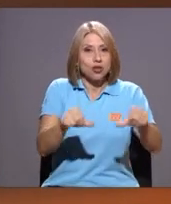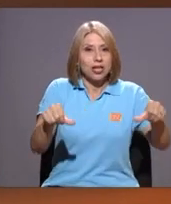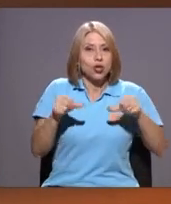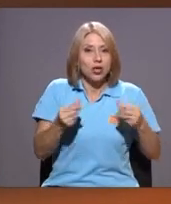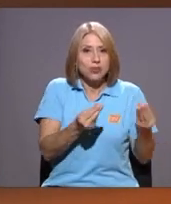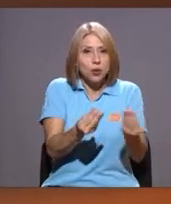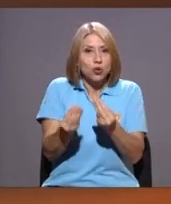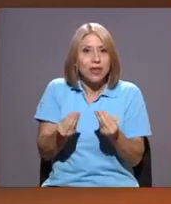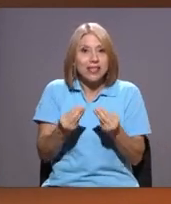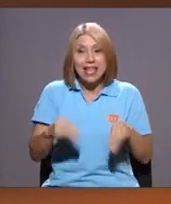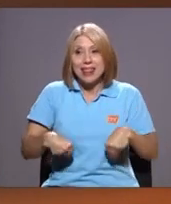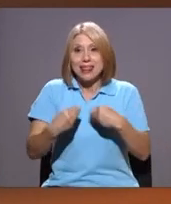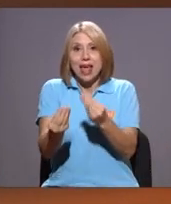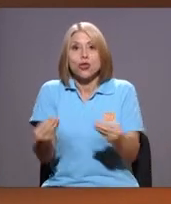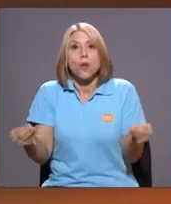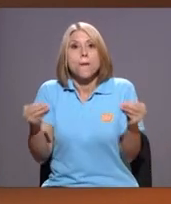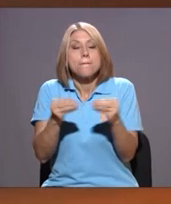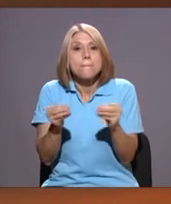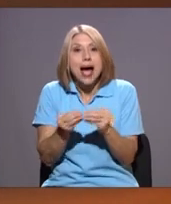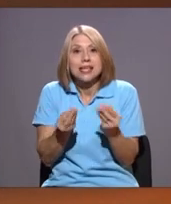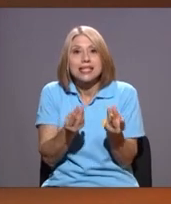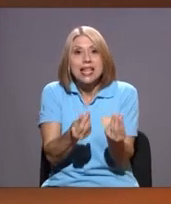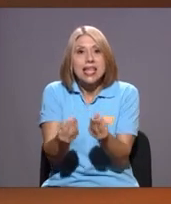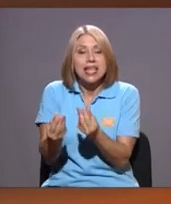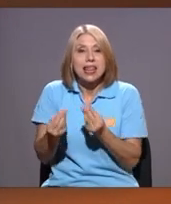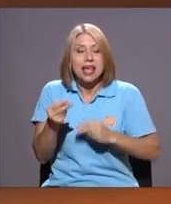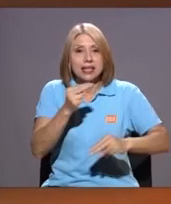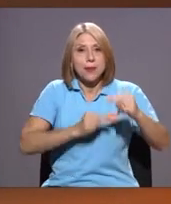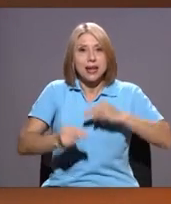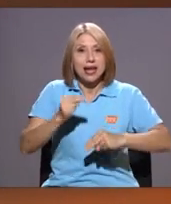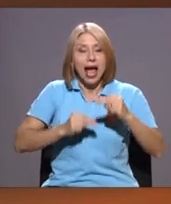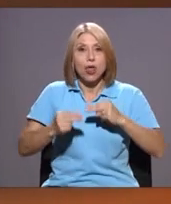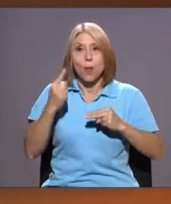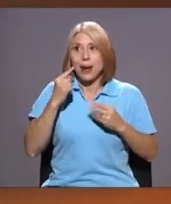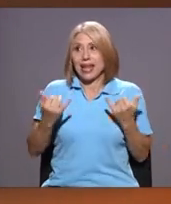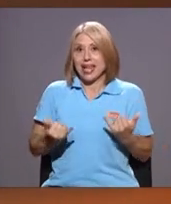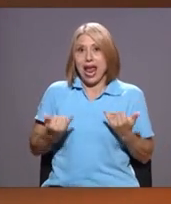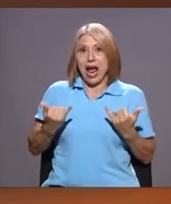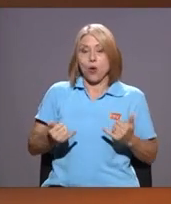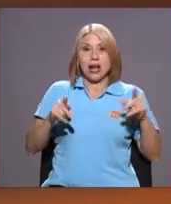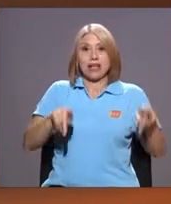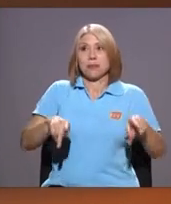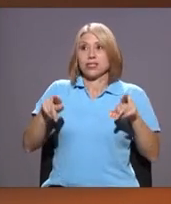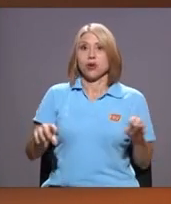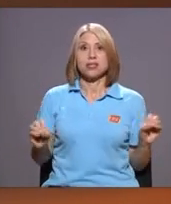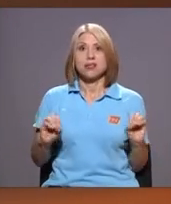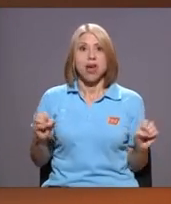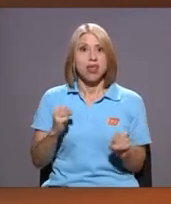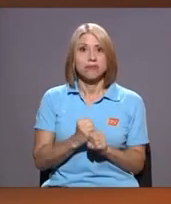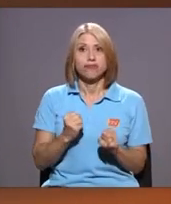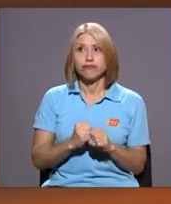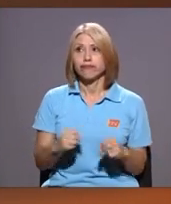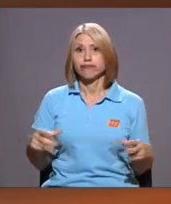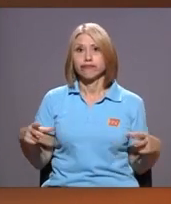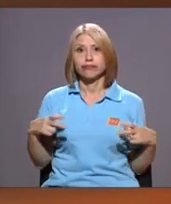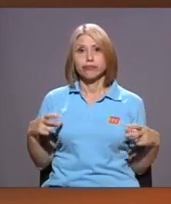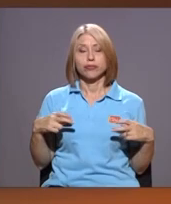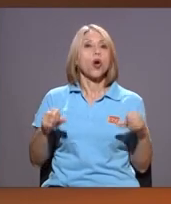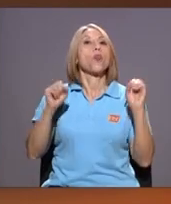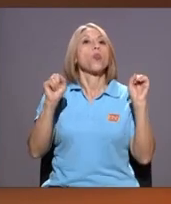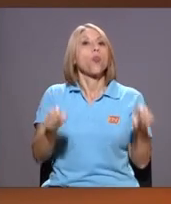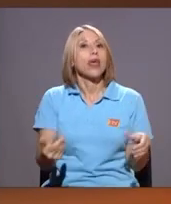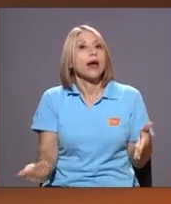al mercado tal que la capacidad ociosa hoy que existe pueda reactivarse con los bancos